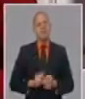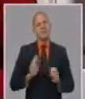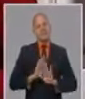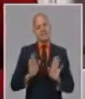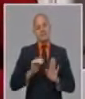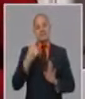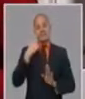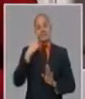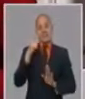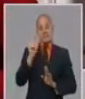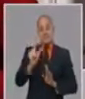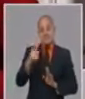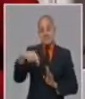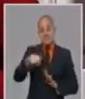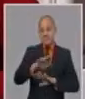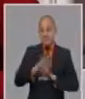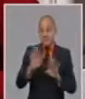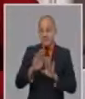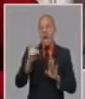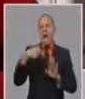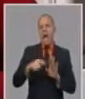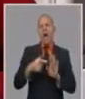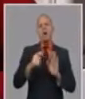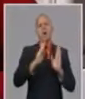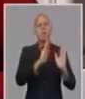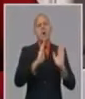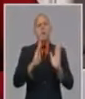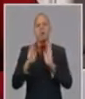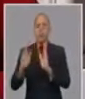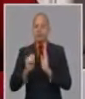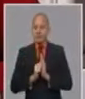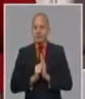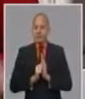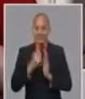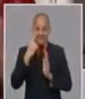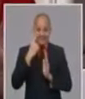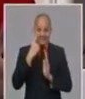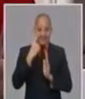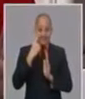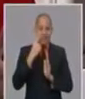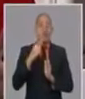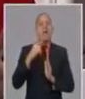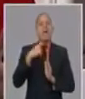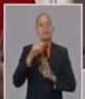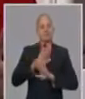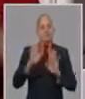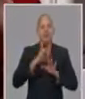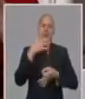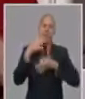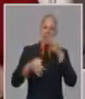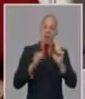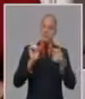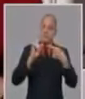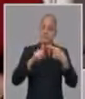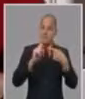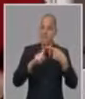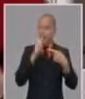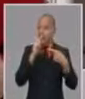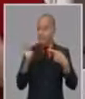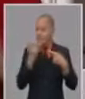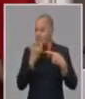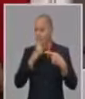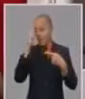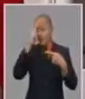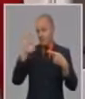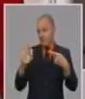los convalecientes en un segundo o tercer nivel abarca 14 especialidades, sin contar el médico y enfermera de familia, 14 especialidades.